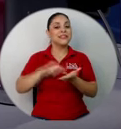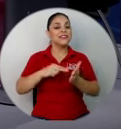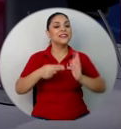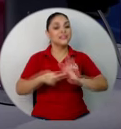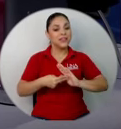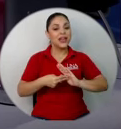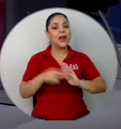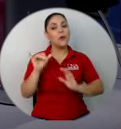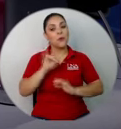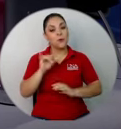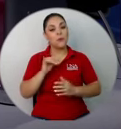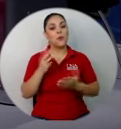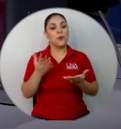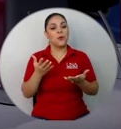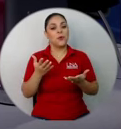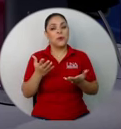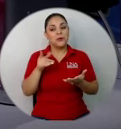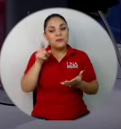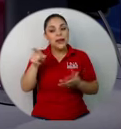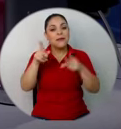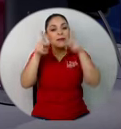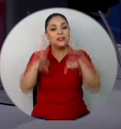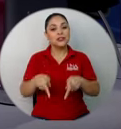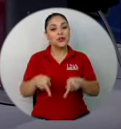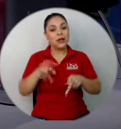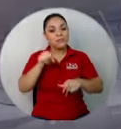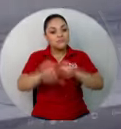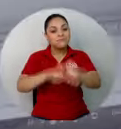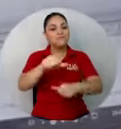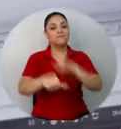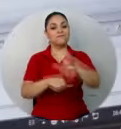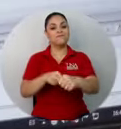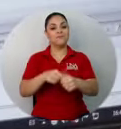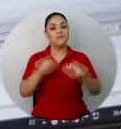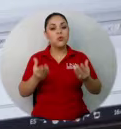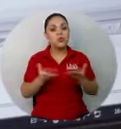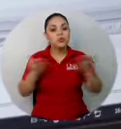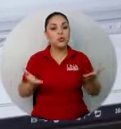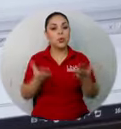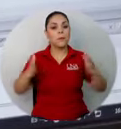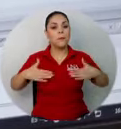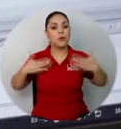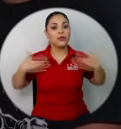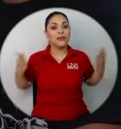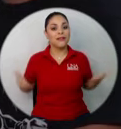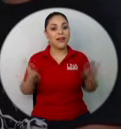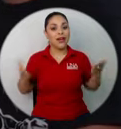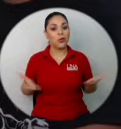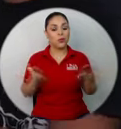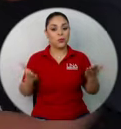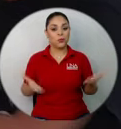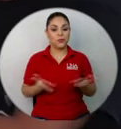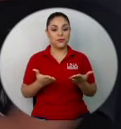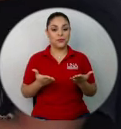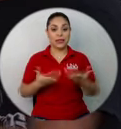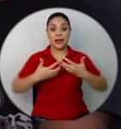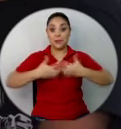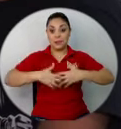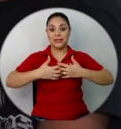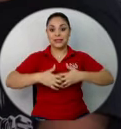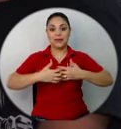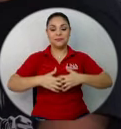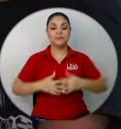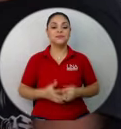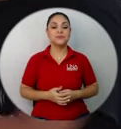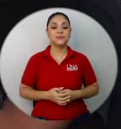me daba una reacción de que era una persona que estaba produciendo, que estaba motivada dentro de la